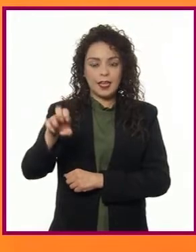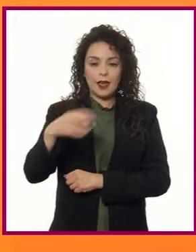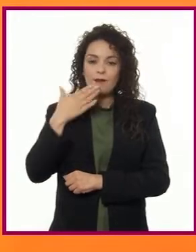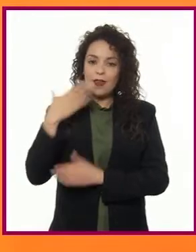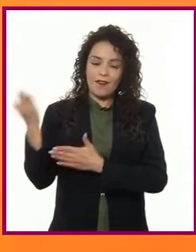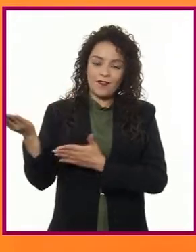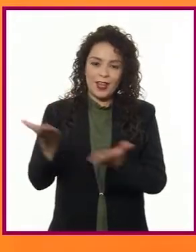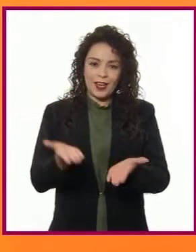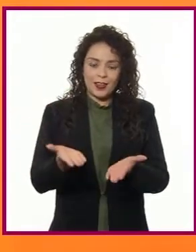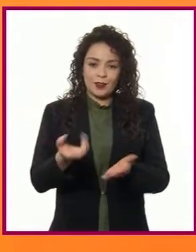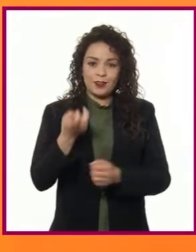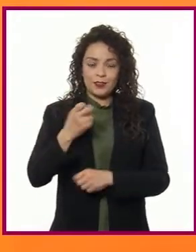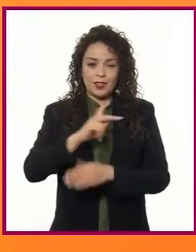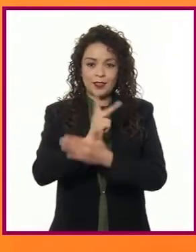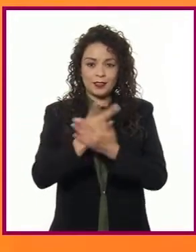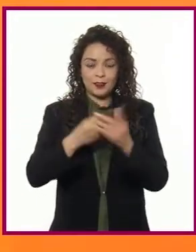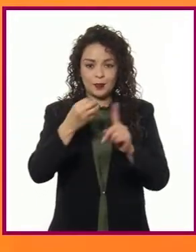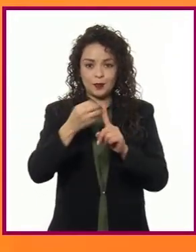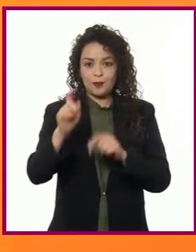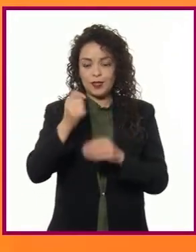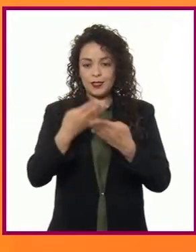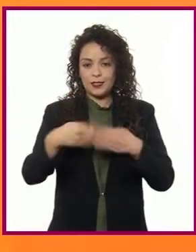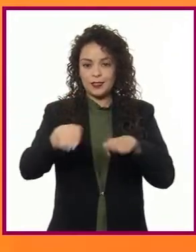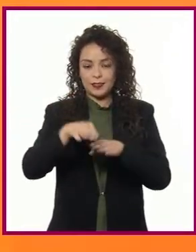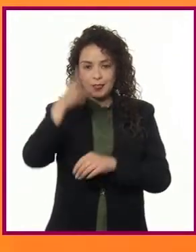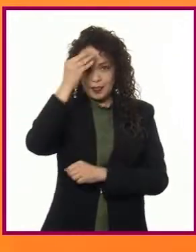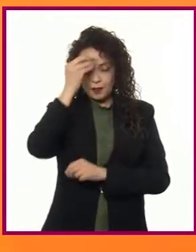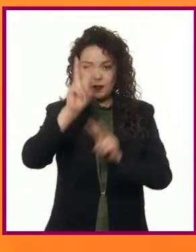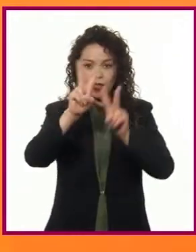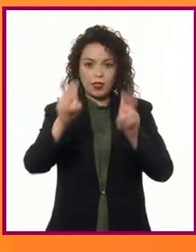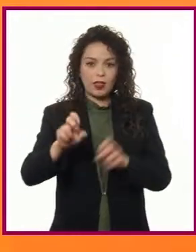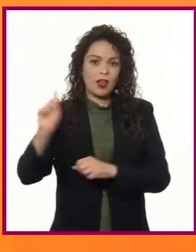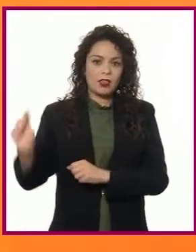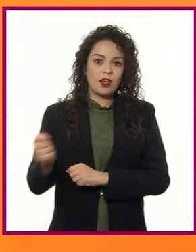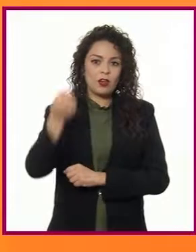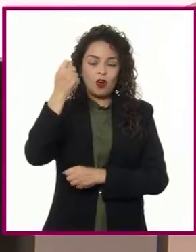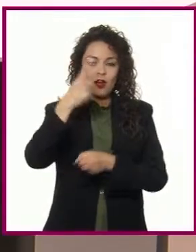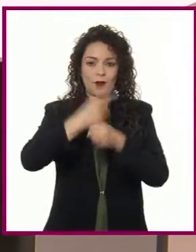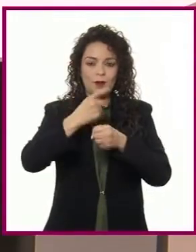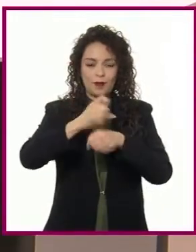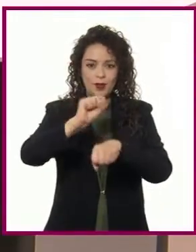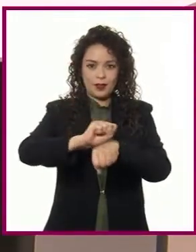cordial bienvenida a una nueva sesión de Aprende en Casa de la asignatura Tecnología Primer Grado.